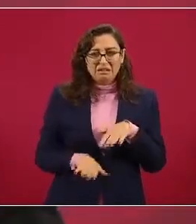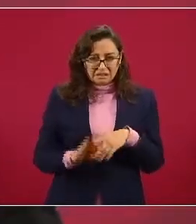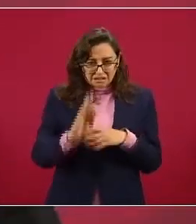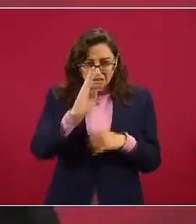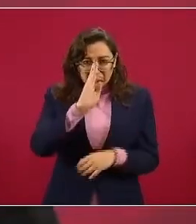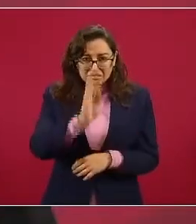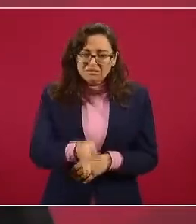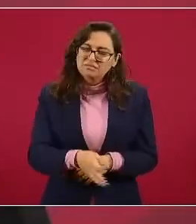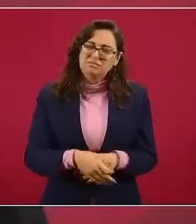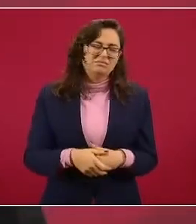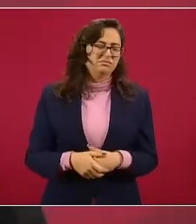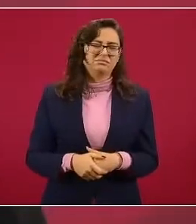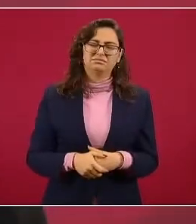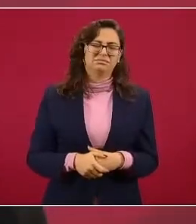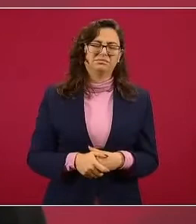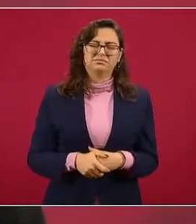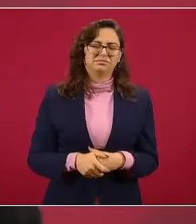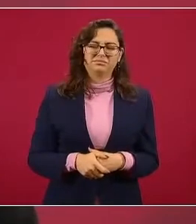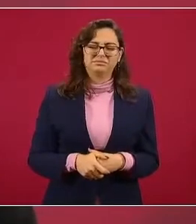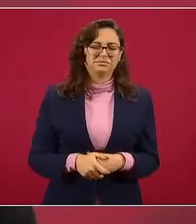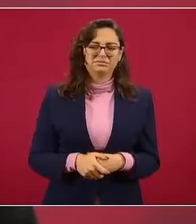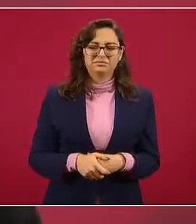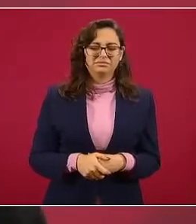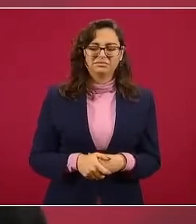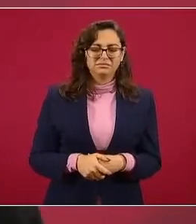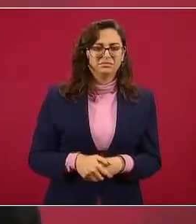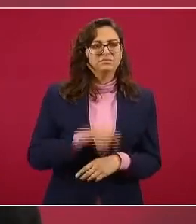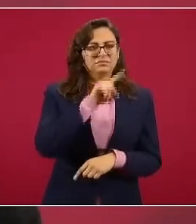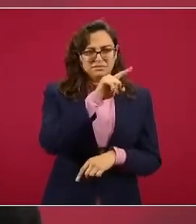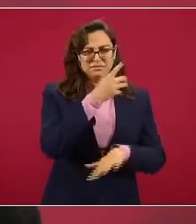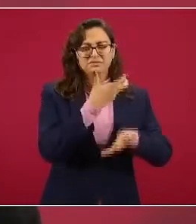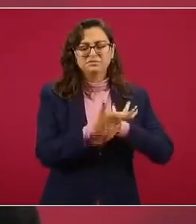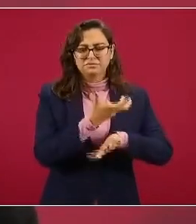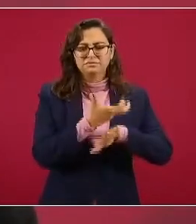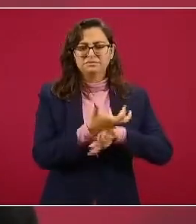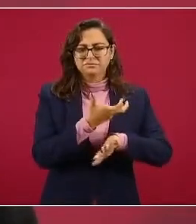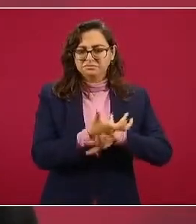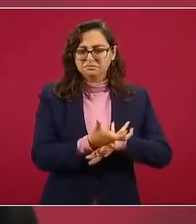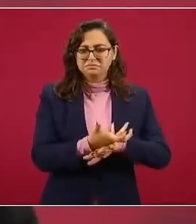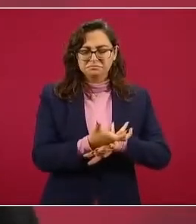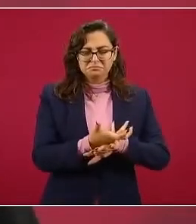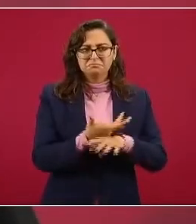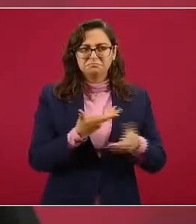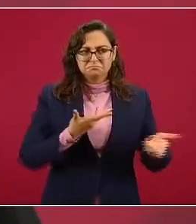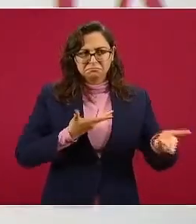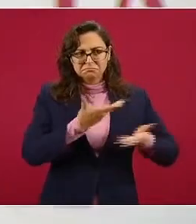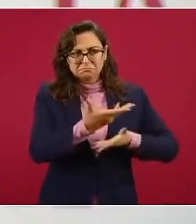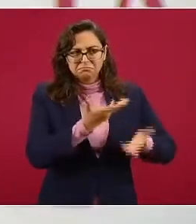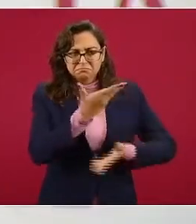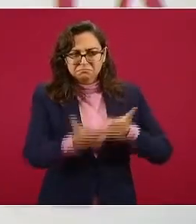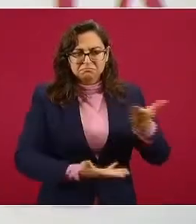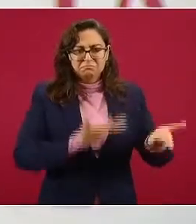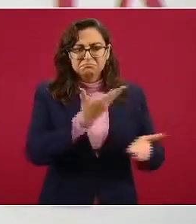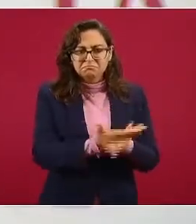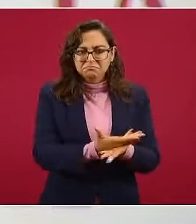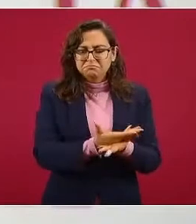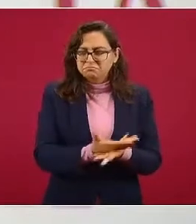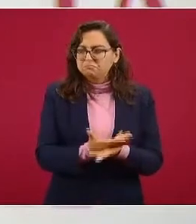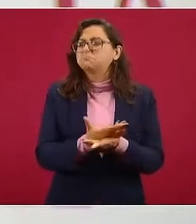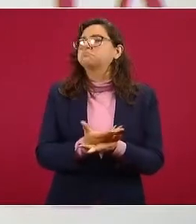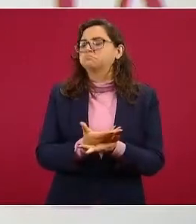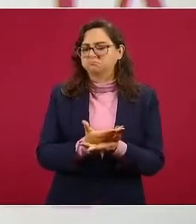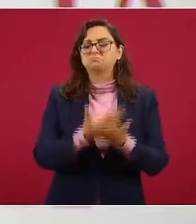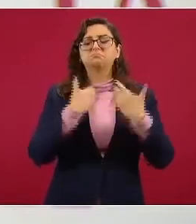Entonces, Estados Unidos entiende el planteamiento que hemos hecho, toma una decisión